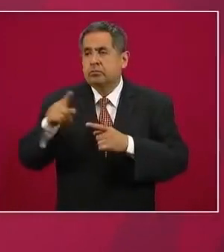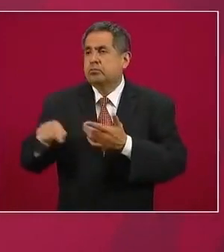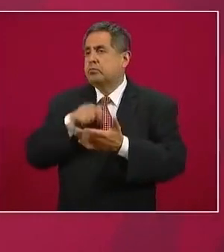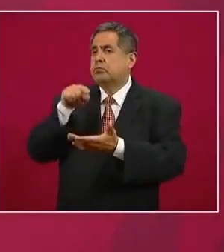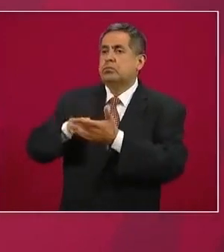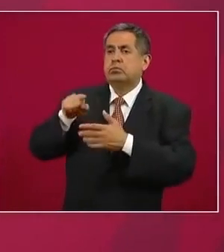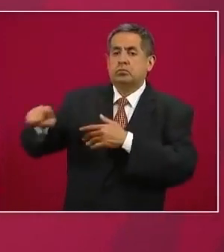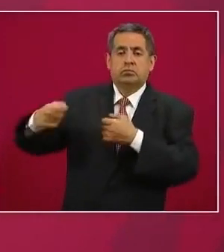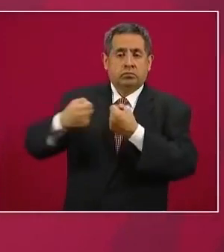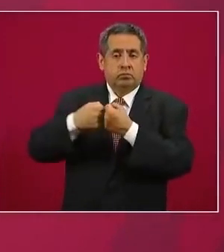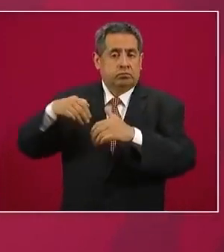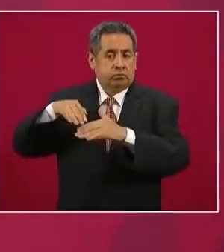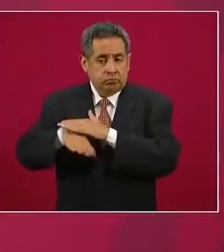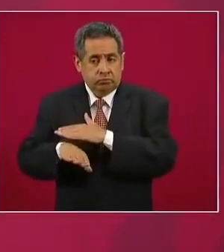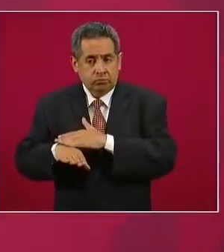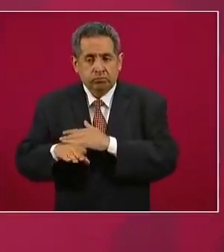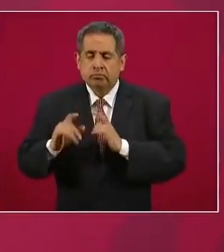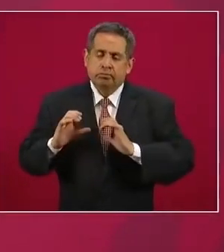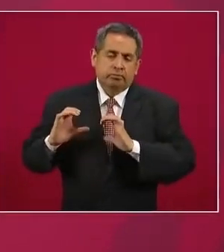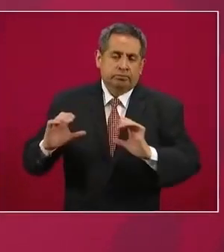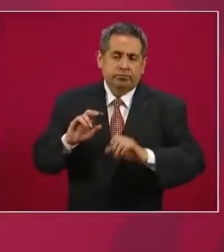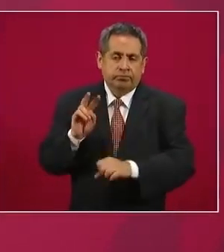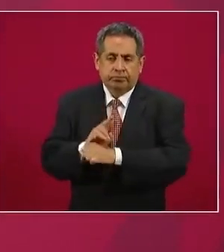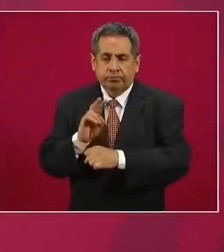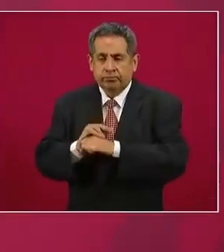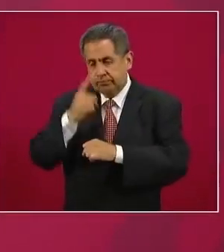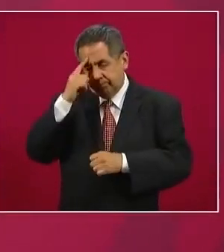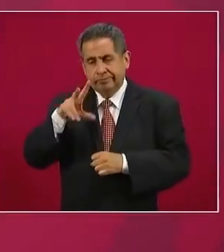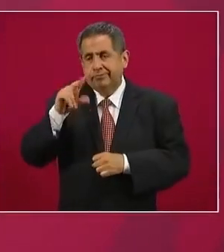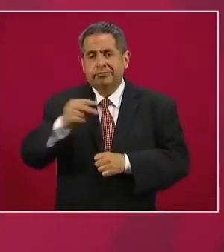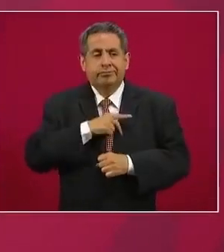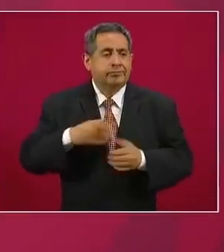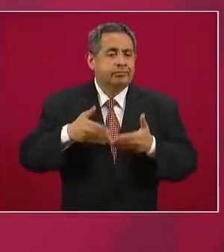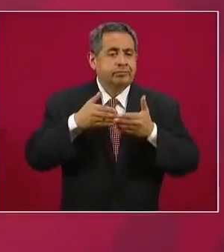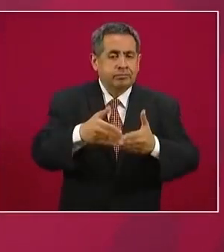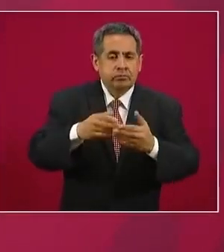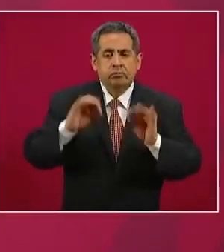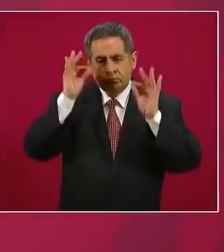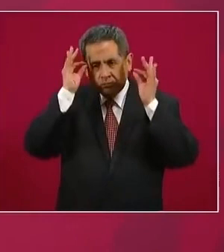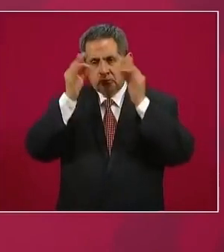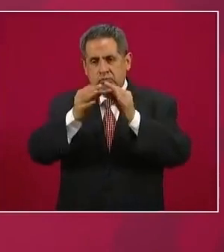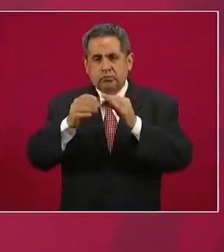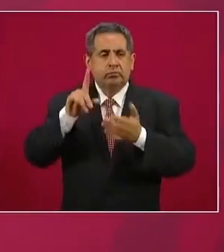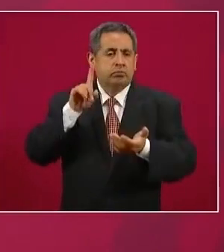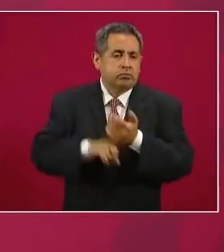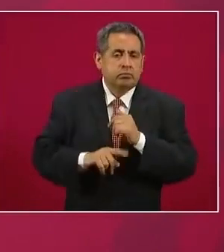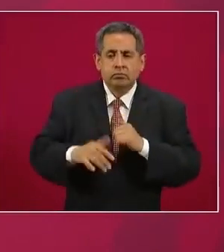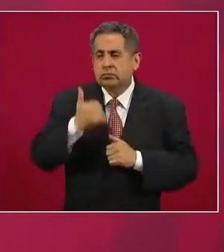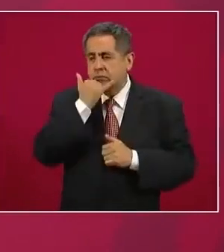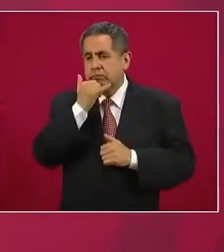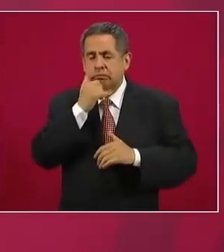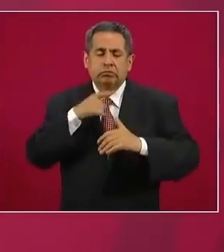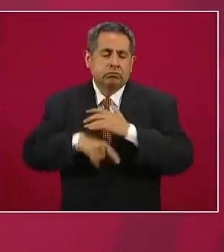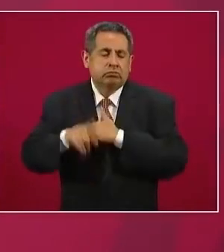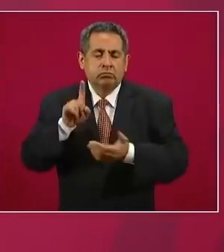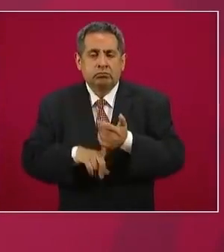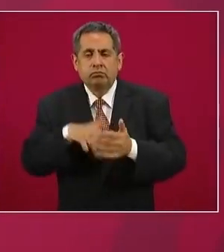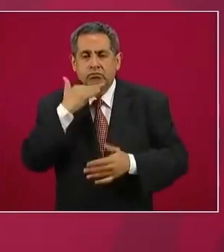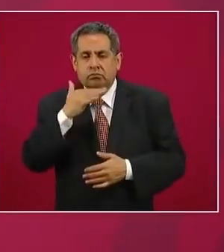encuentran en torno al proceso comicial en curso se denuncien pero hasta después de las elecciones del 6 de junio